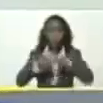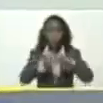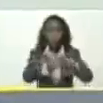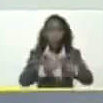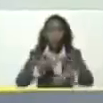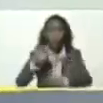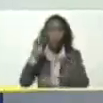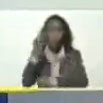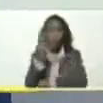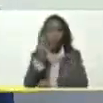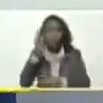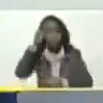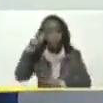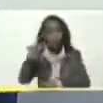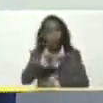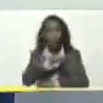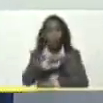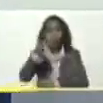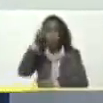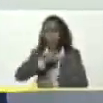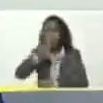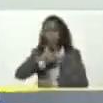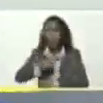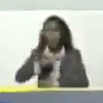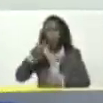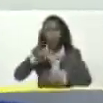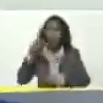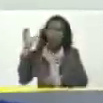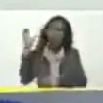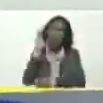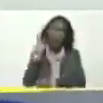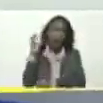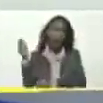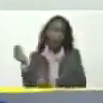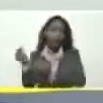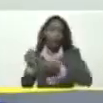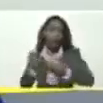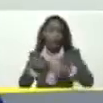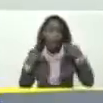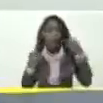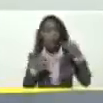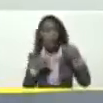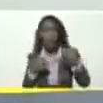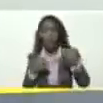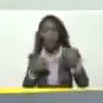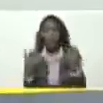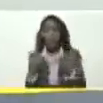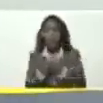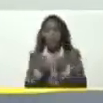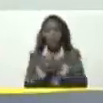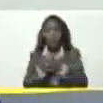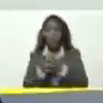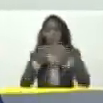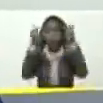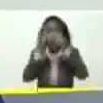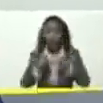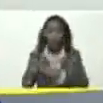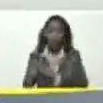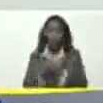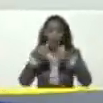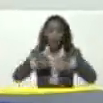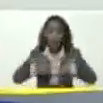Sur, Pueblos en Resistencia, lo que ha traído a Caracas la propuesta plástica de un conjunto de artistas del mundo que nos acompañan también en